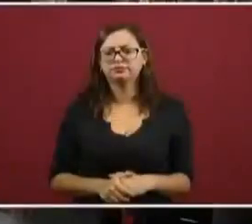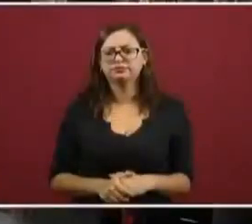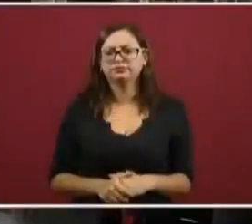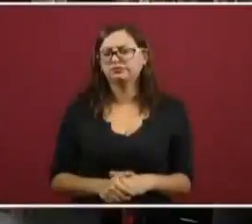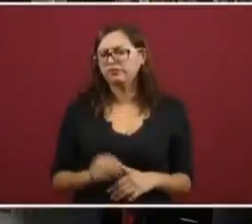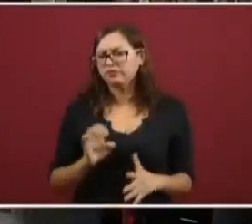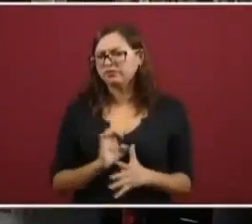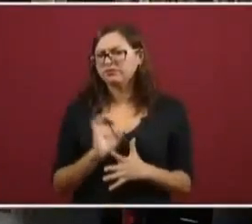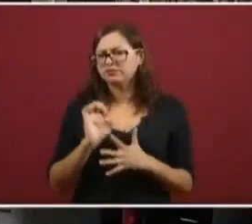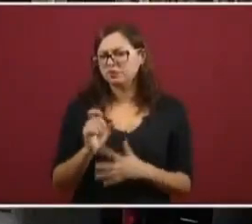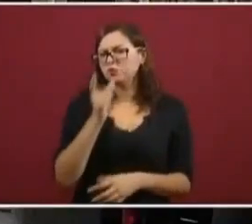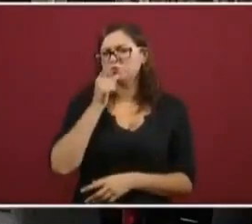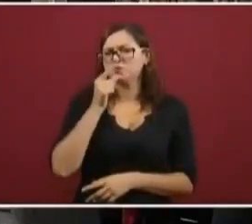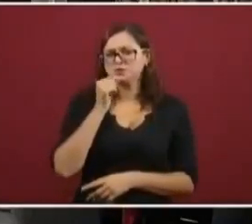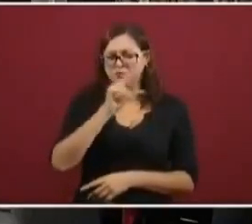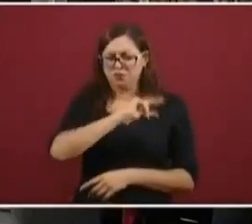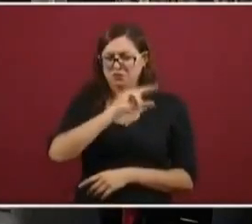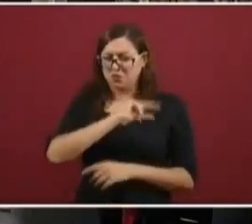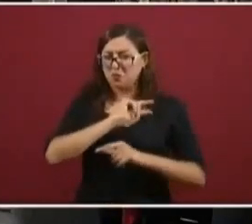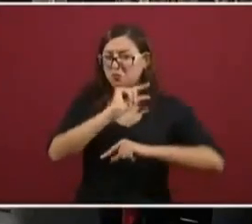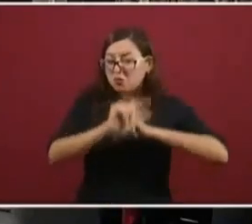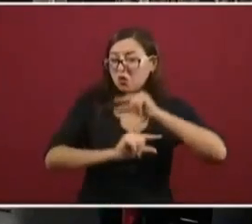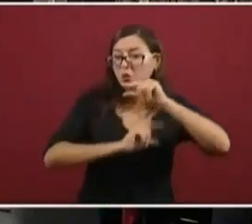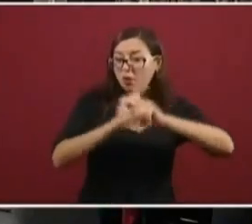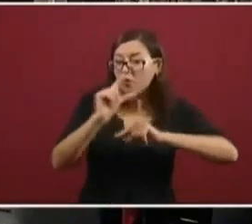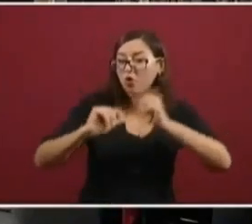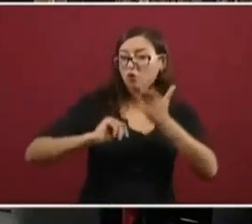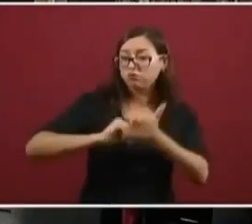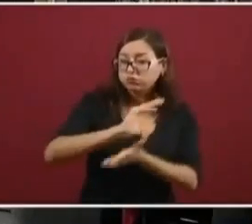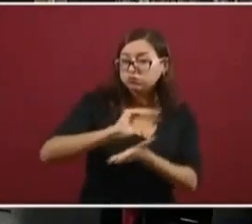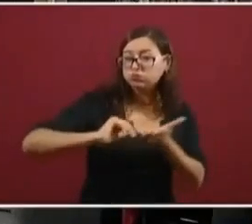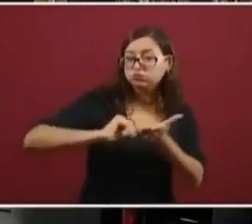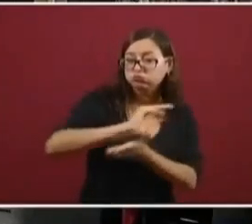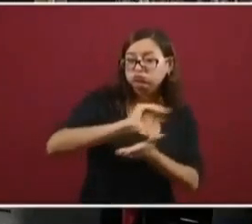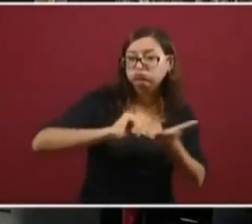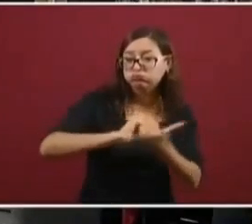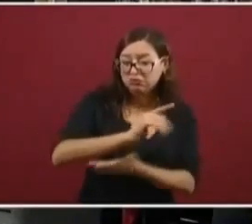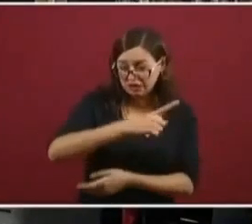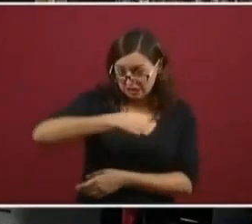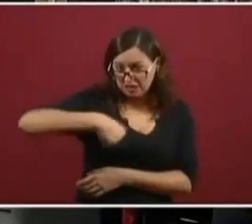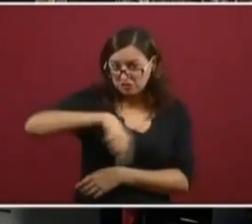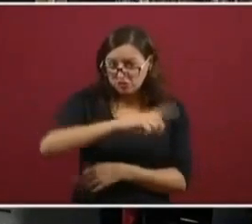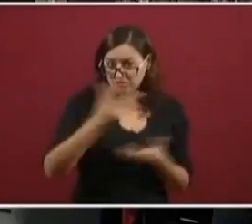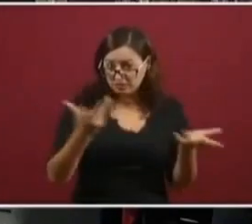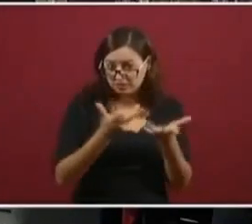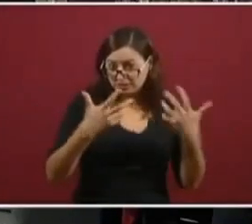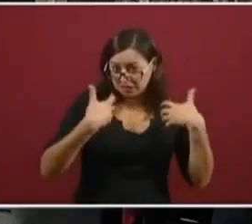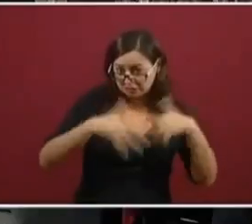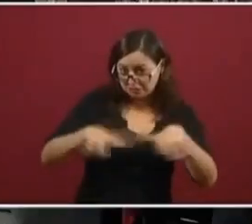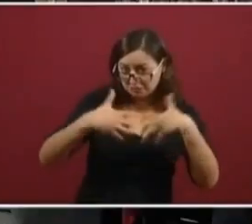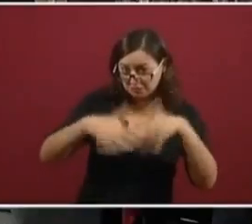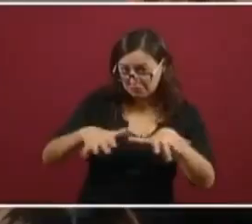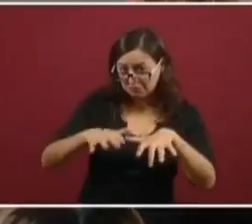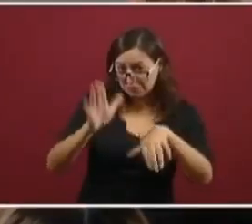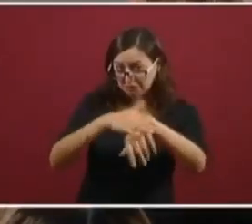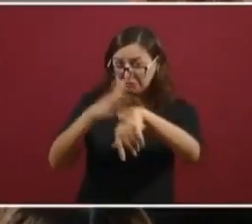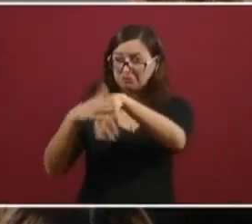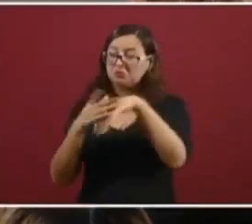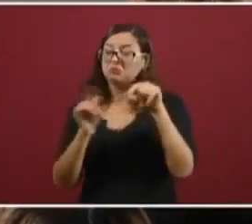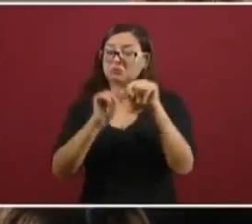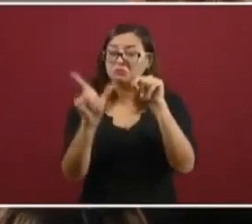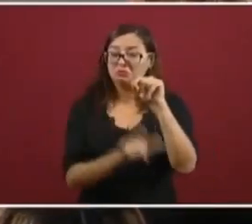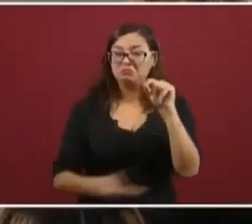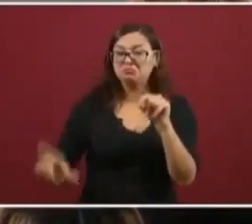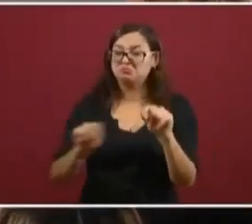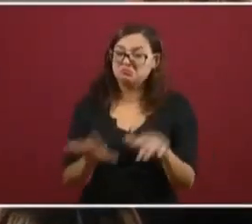y sabes si son precisamente estos elementos los que están haciendo las manifestaciones y están llamando a paro nacional no no no no